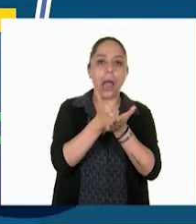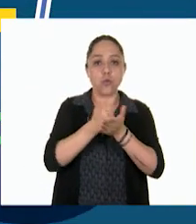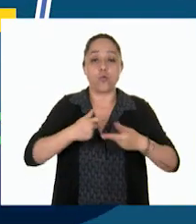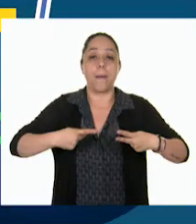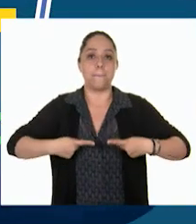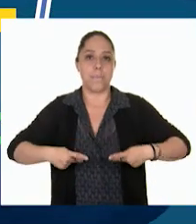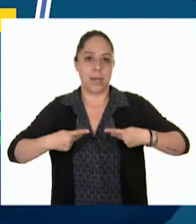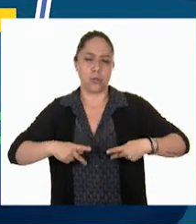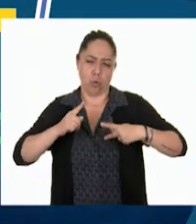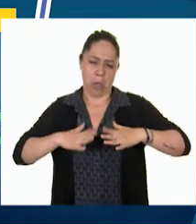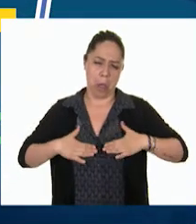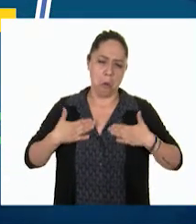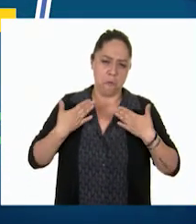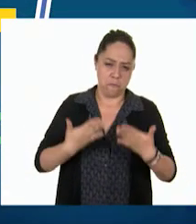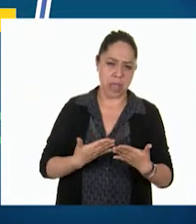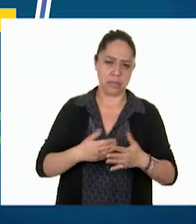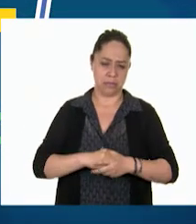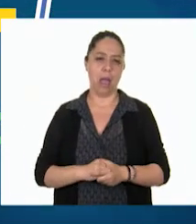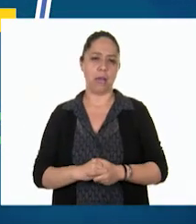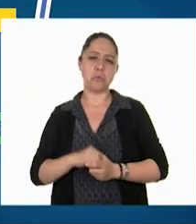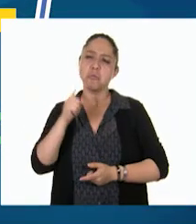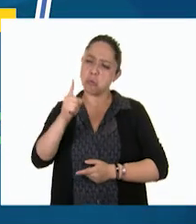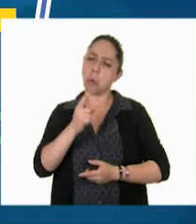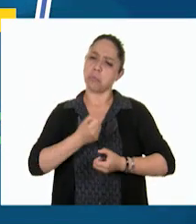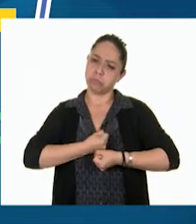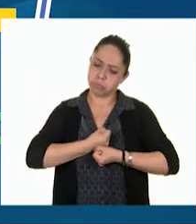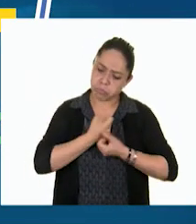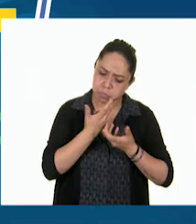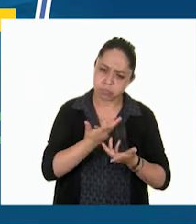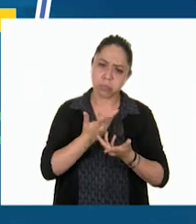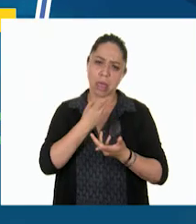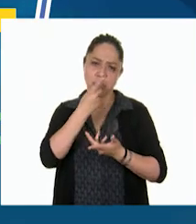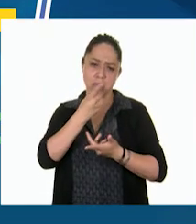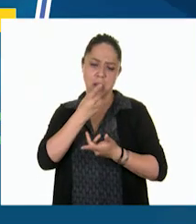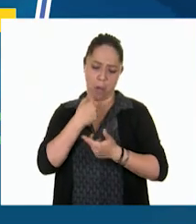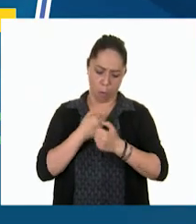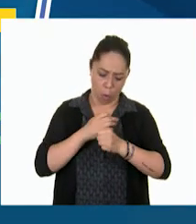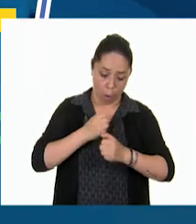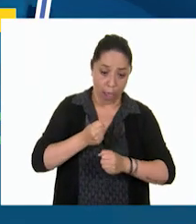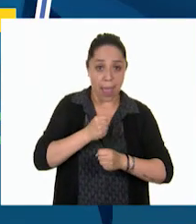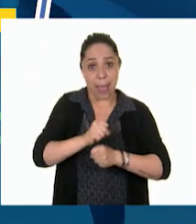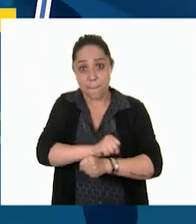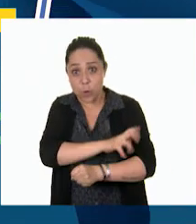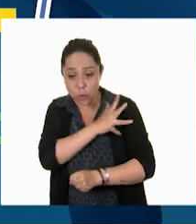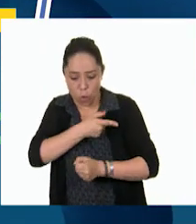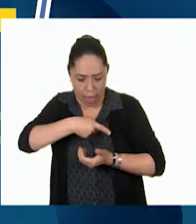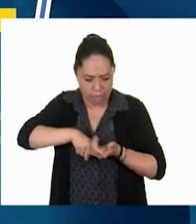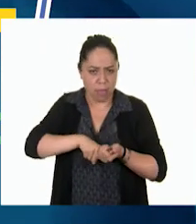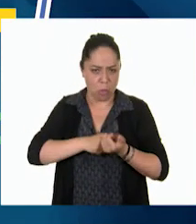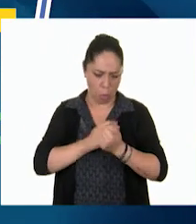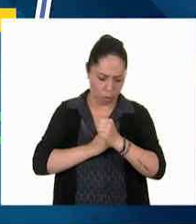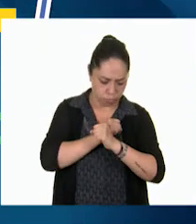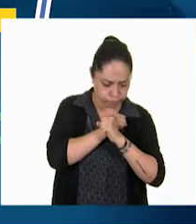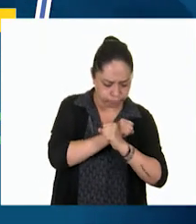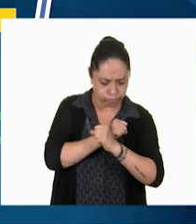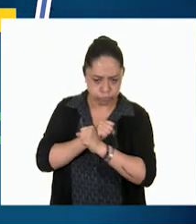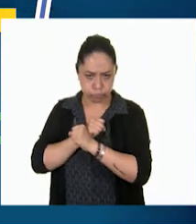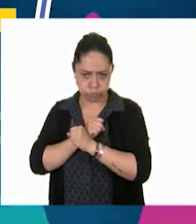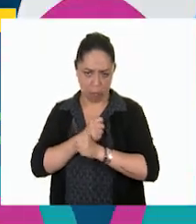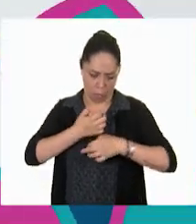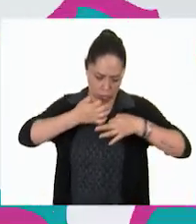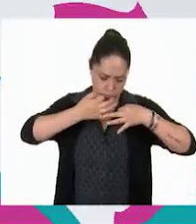persona de confianza. Háblalo, dilo, protege tus emociones y tu